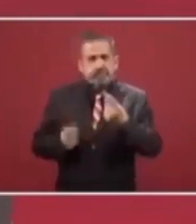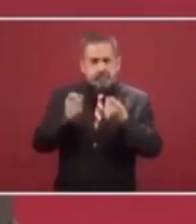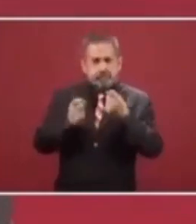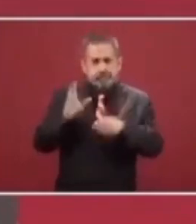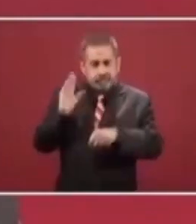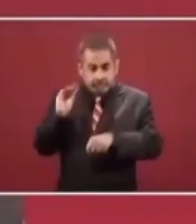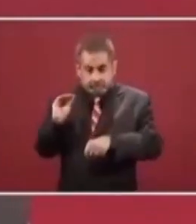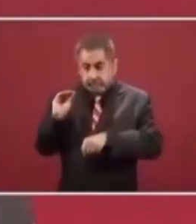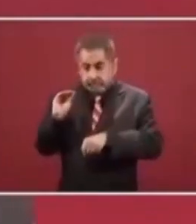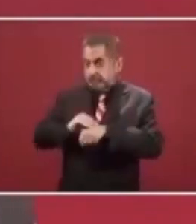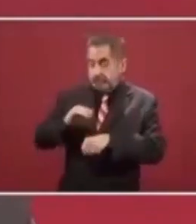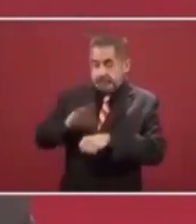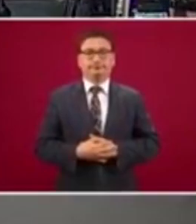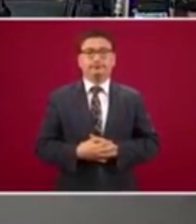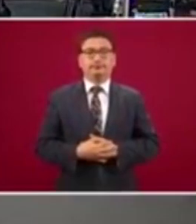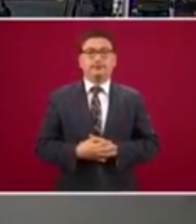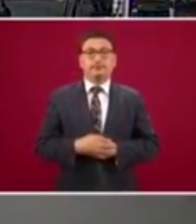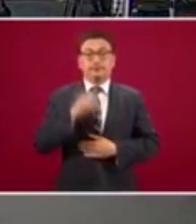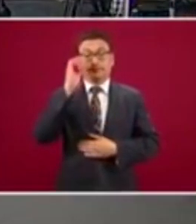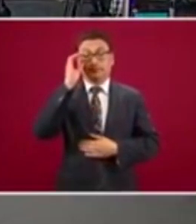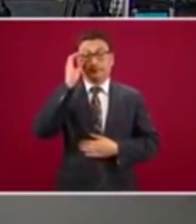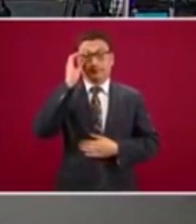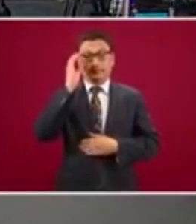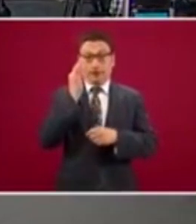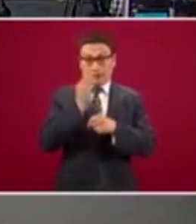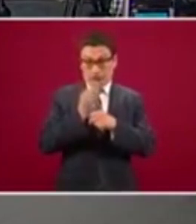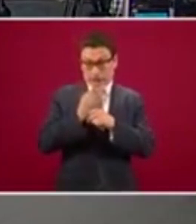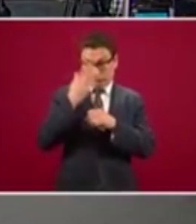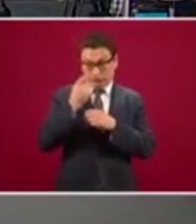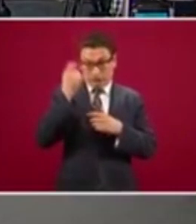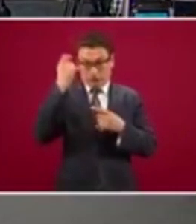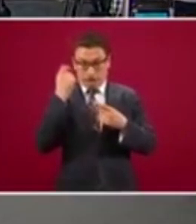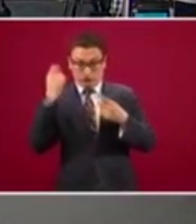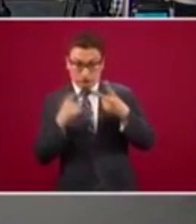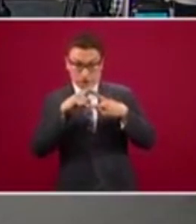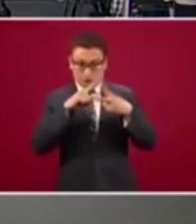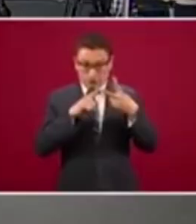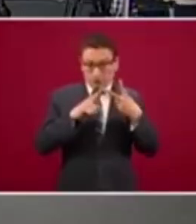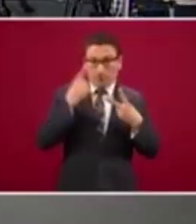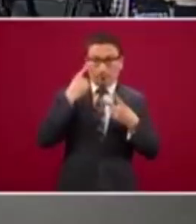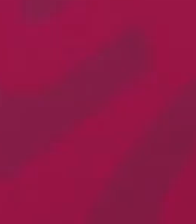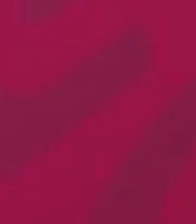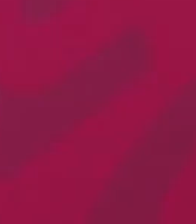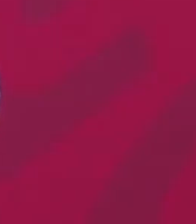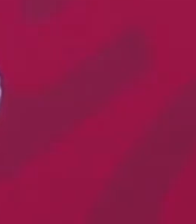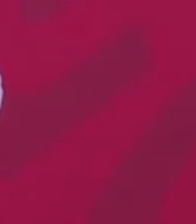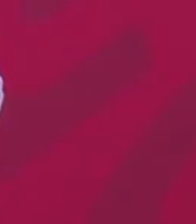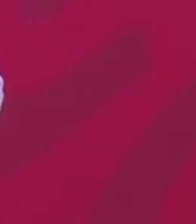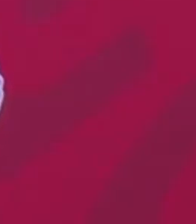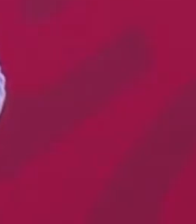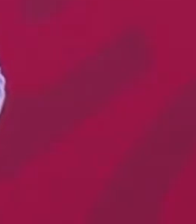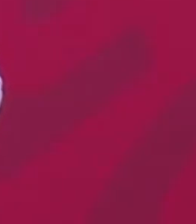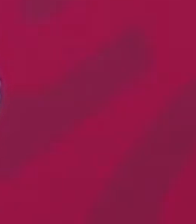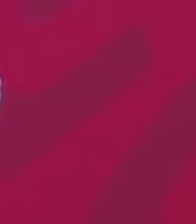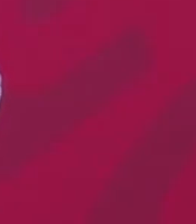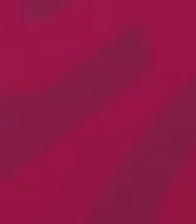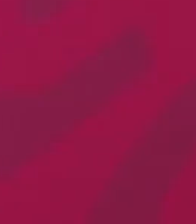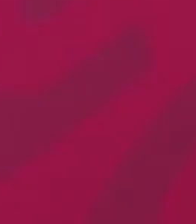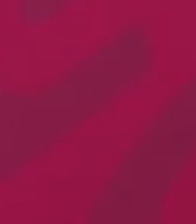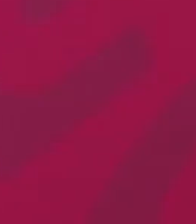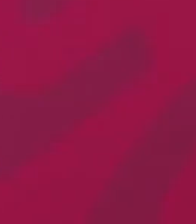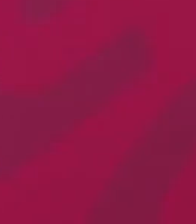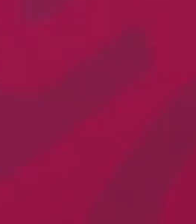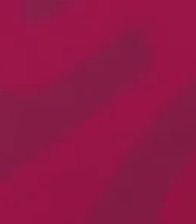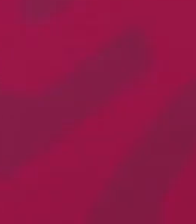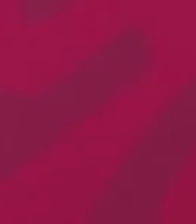incluso se van a fortalecer. La Secretaría de Bienestar alertó a la población para que tenga cuidado con un anuncio que circula en redes sociales